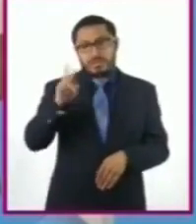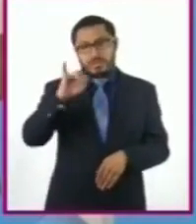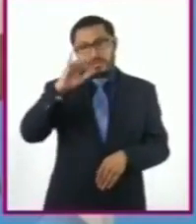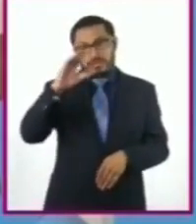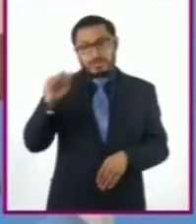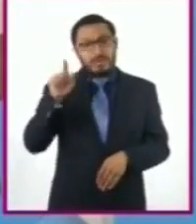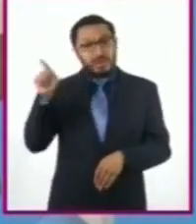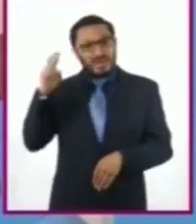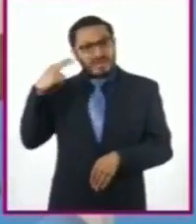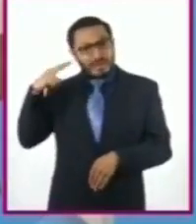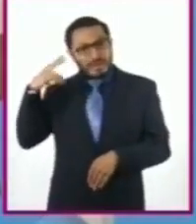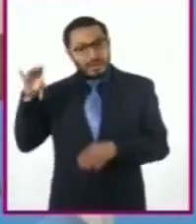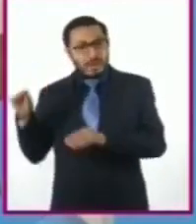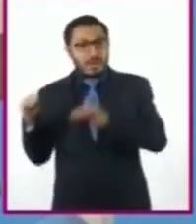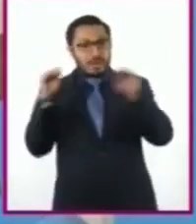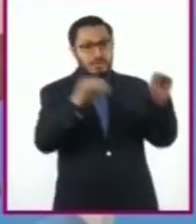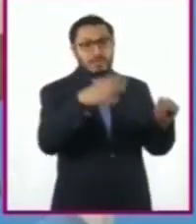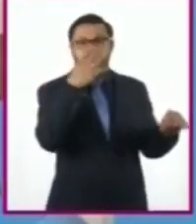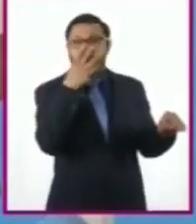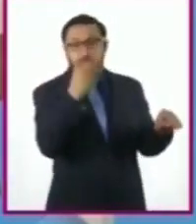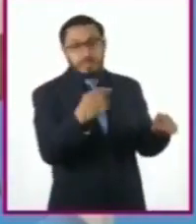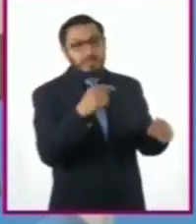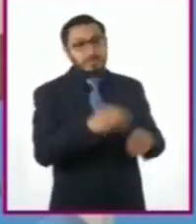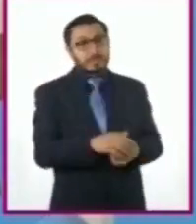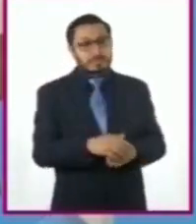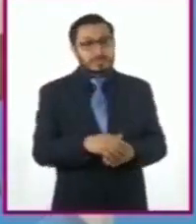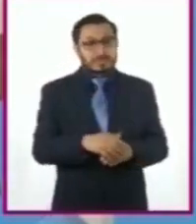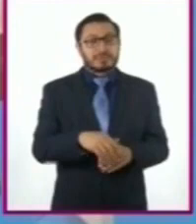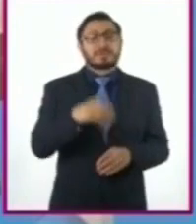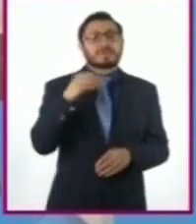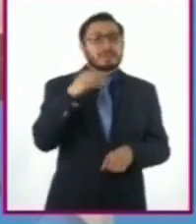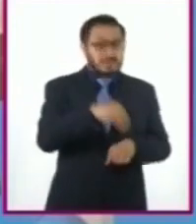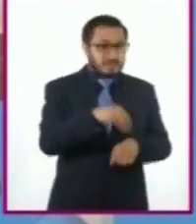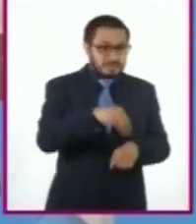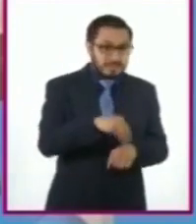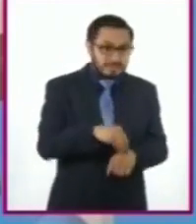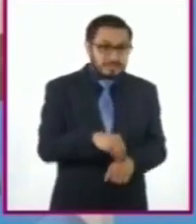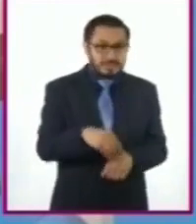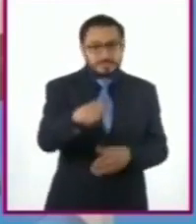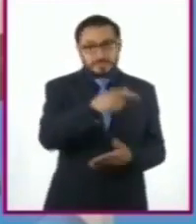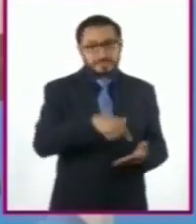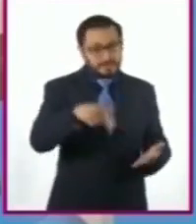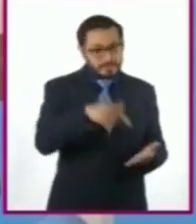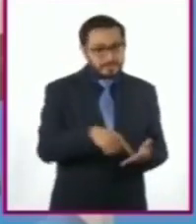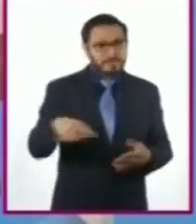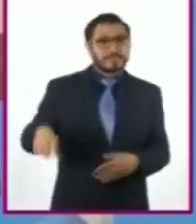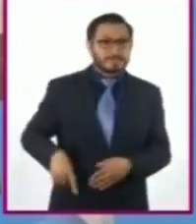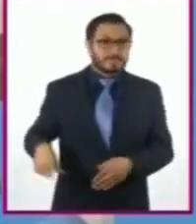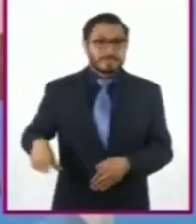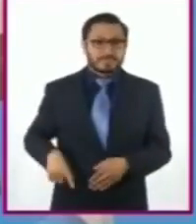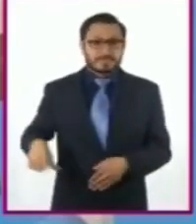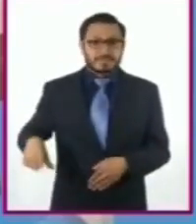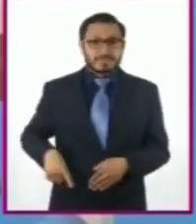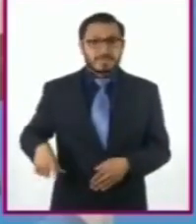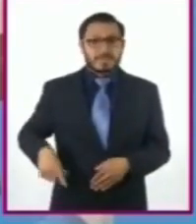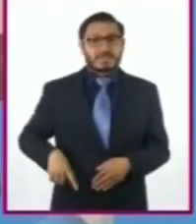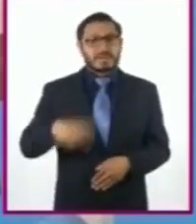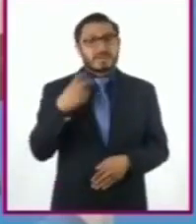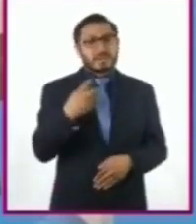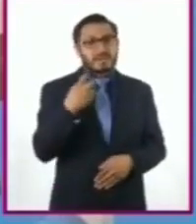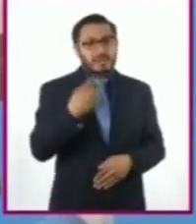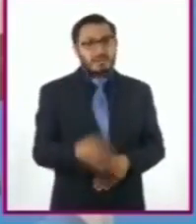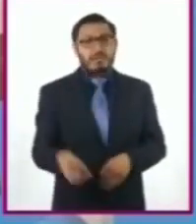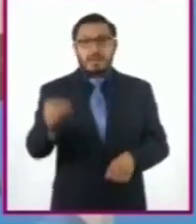Veracruz a Coyoacán, en donde establece la sede de su gobierno. Con ello, sienta